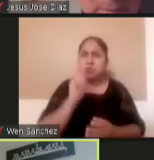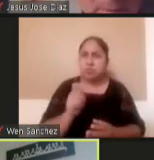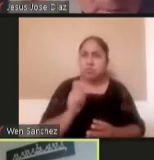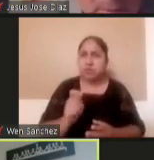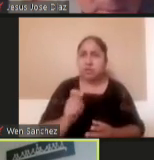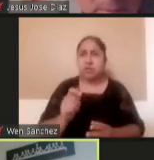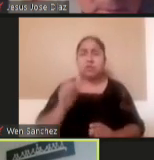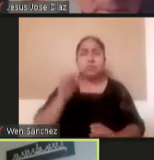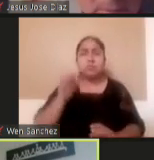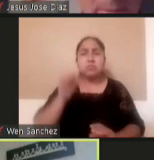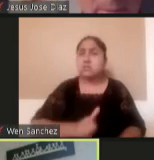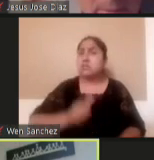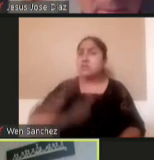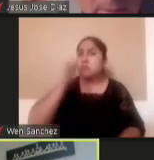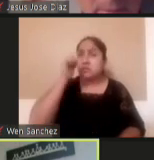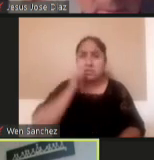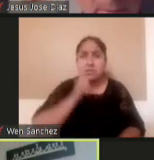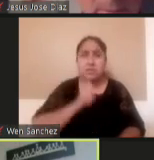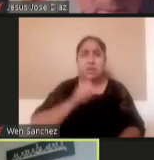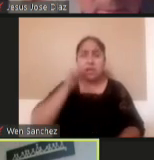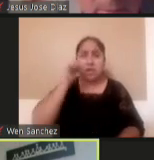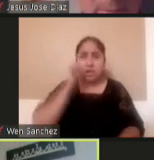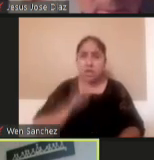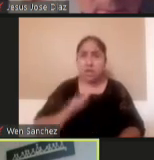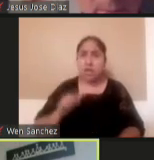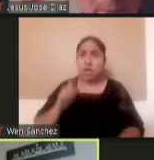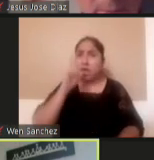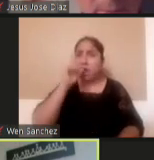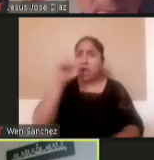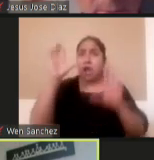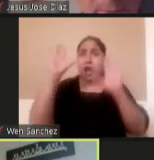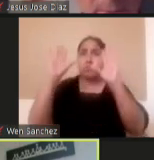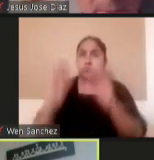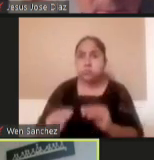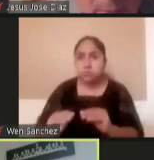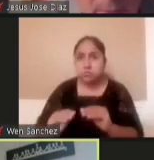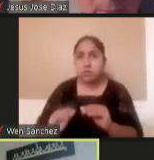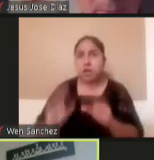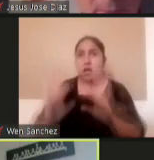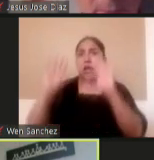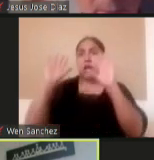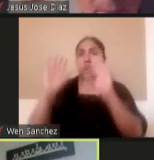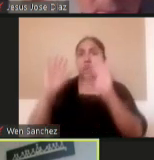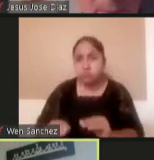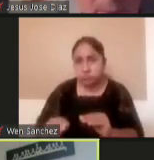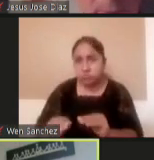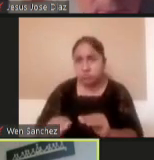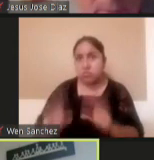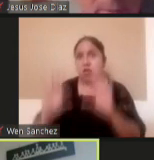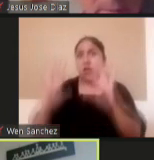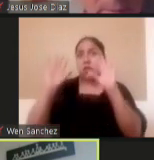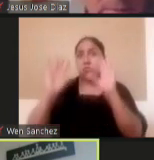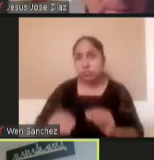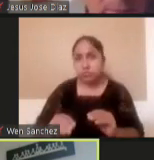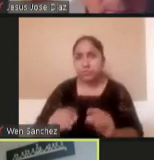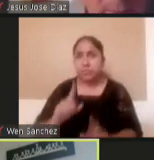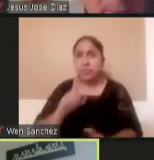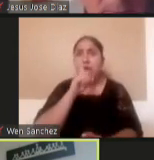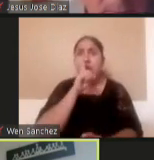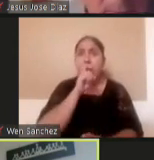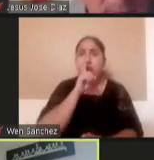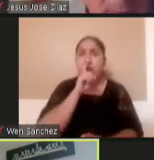vecinos hemos buscado acercamiento con las autoridades municipales en cada administración para encontrar las soluciones de